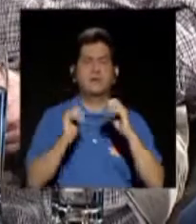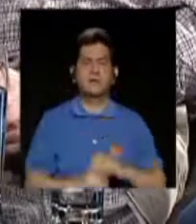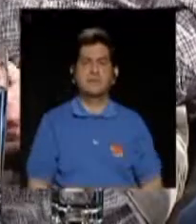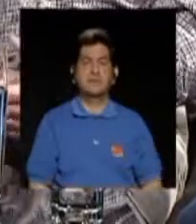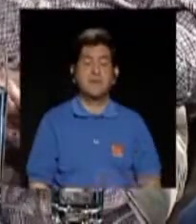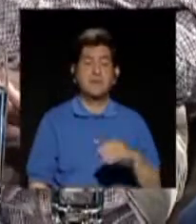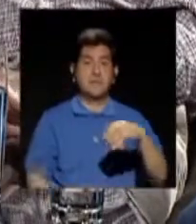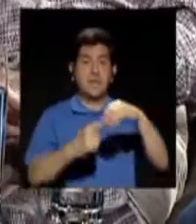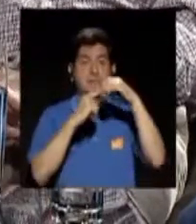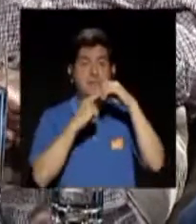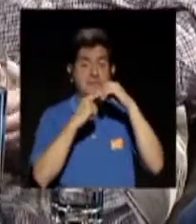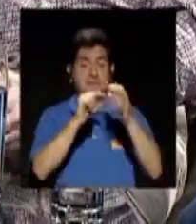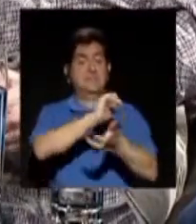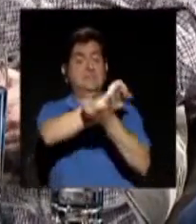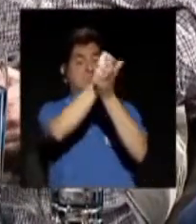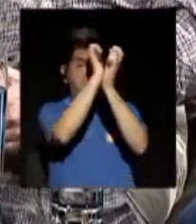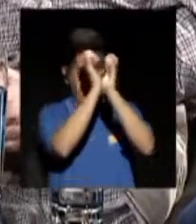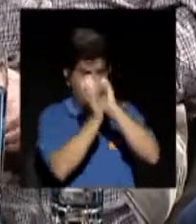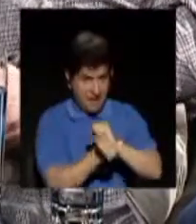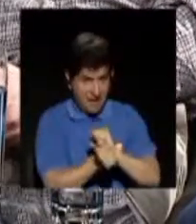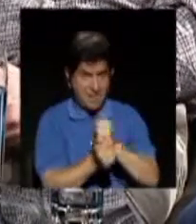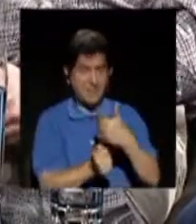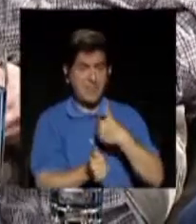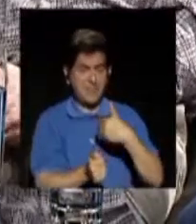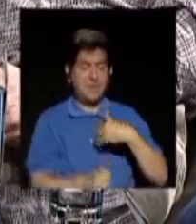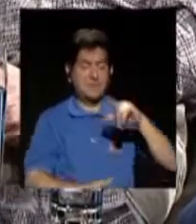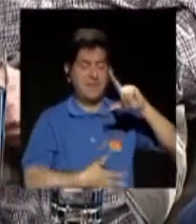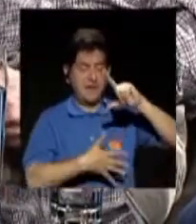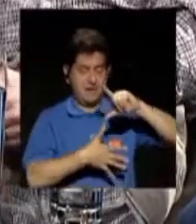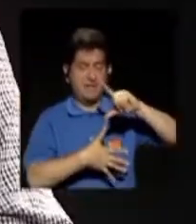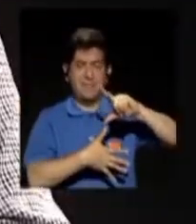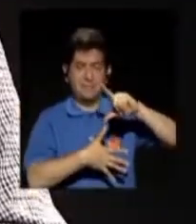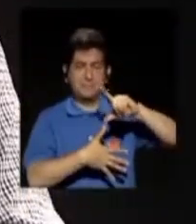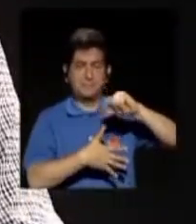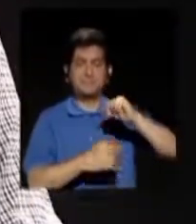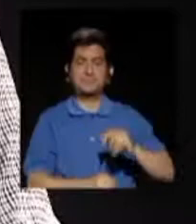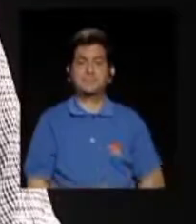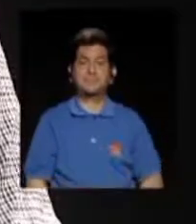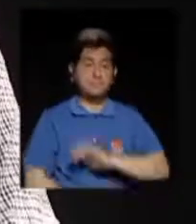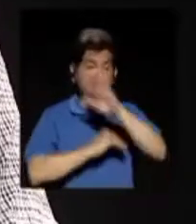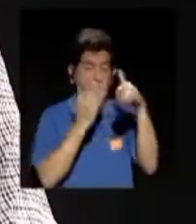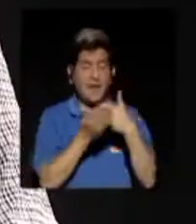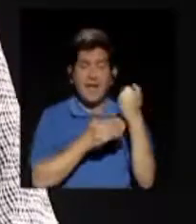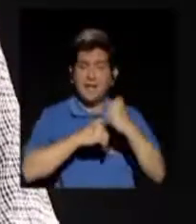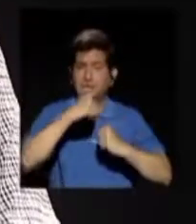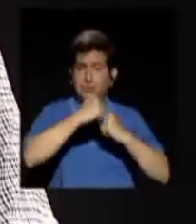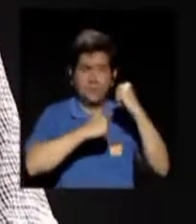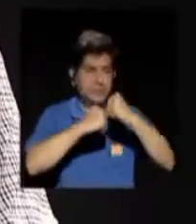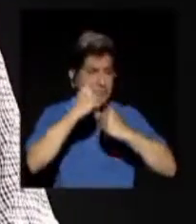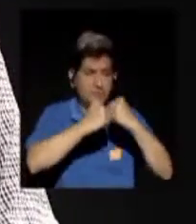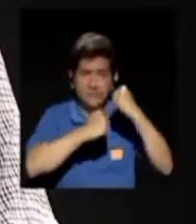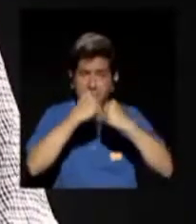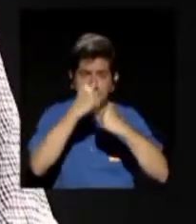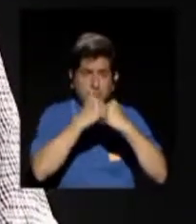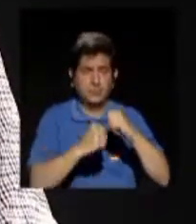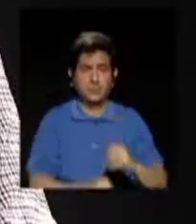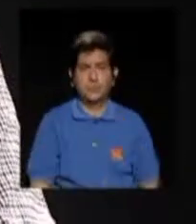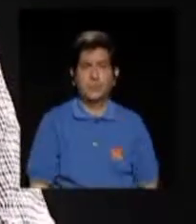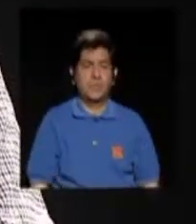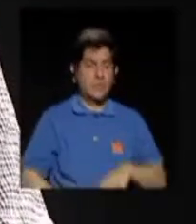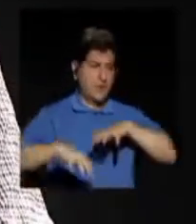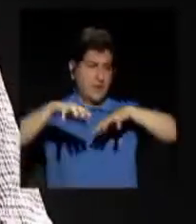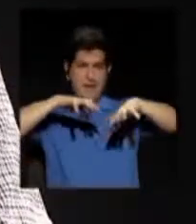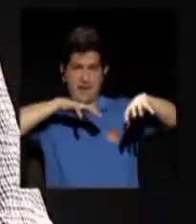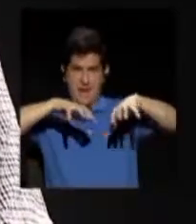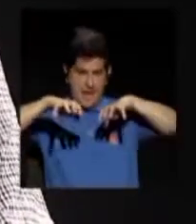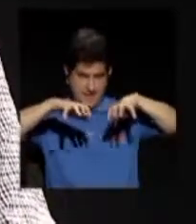las principales reformas que se hacen en América Latina a toda una estructura de